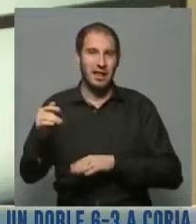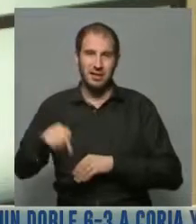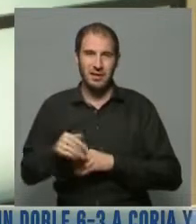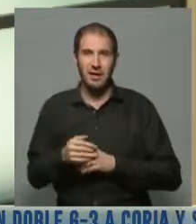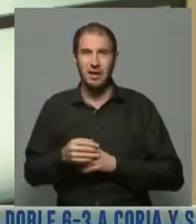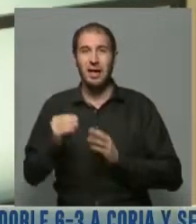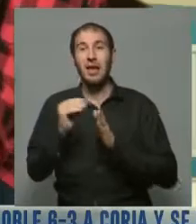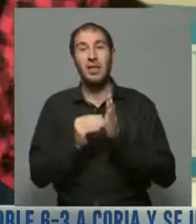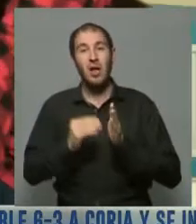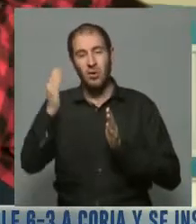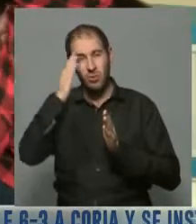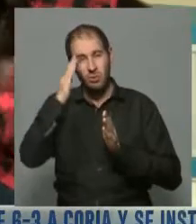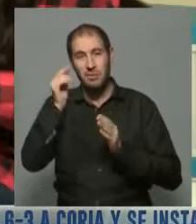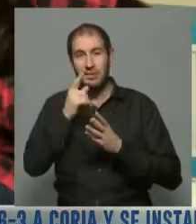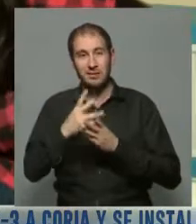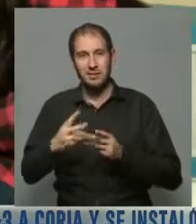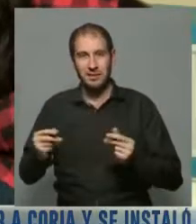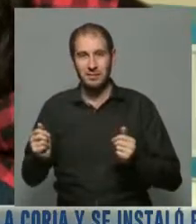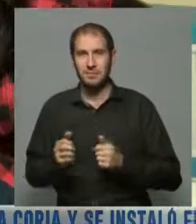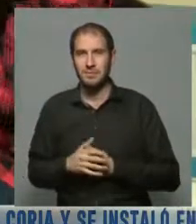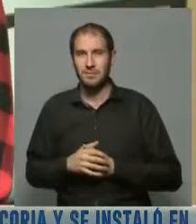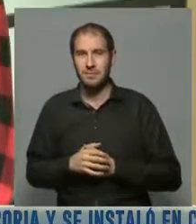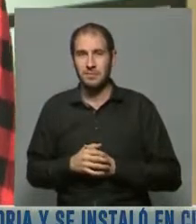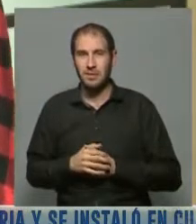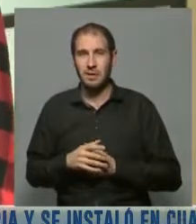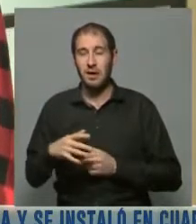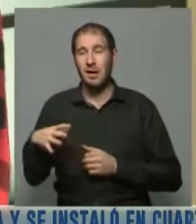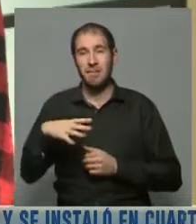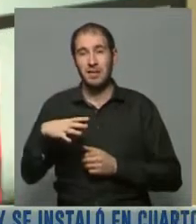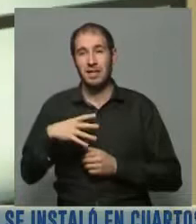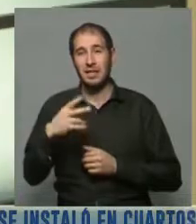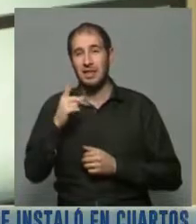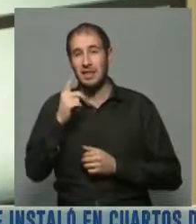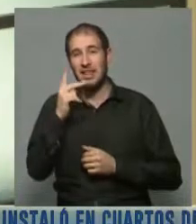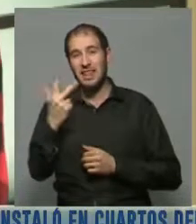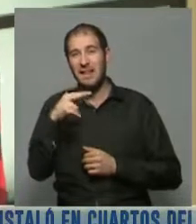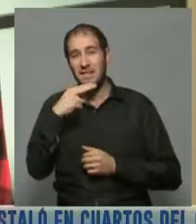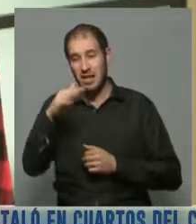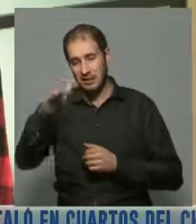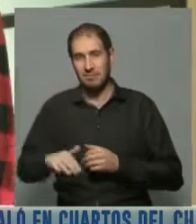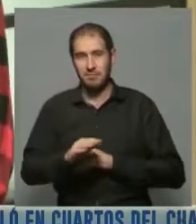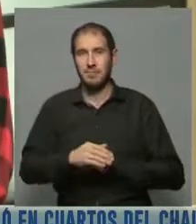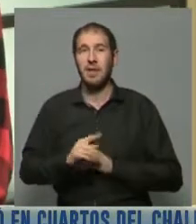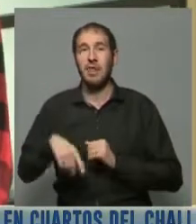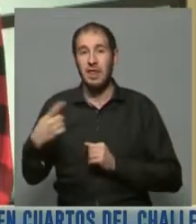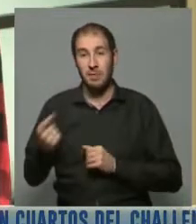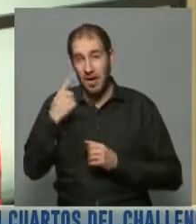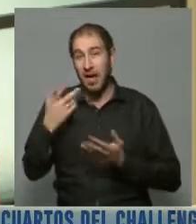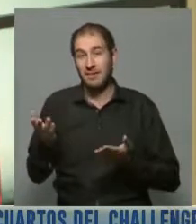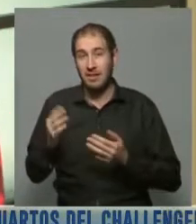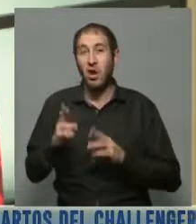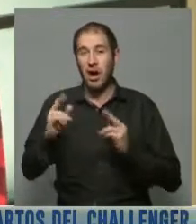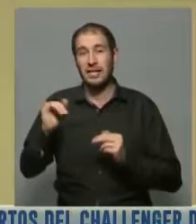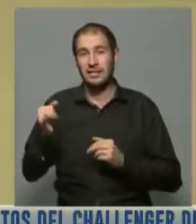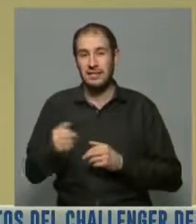la agenda cultural un poco se empieza a acabar. Así que nos quedan estos 3 viernes, el estreno y 2 más. Y después, bueno, veremos. Ojalá que